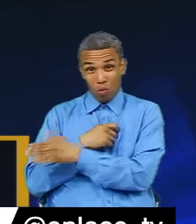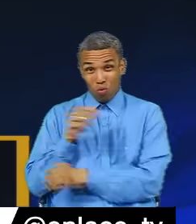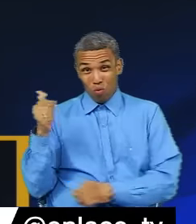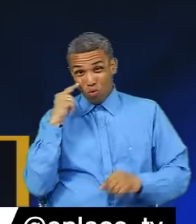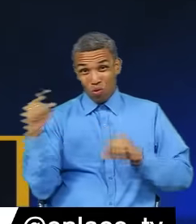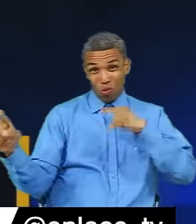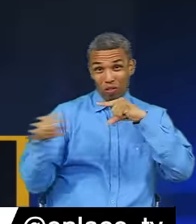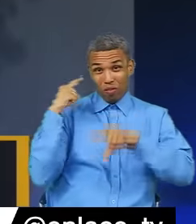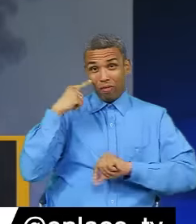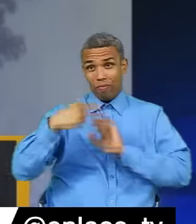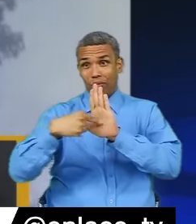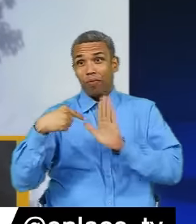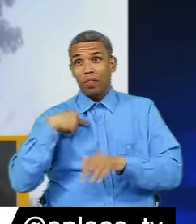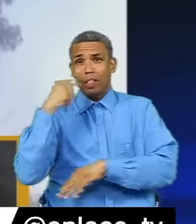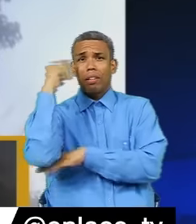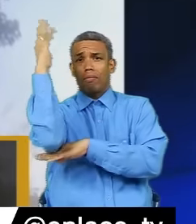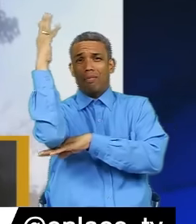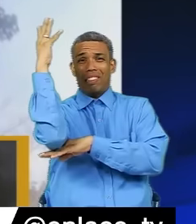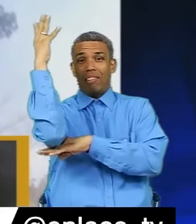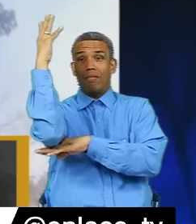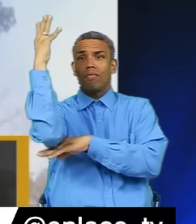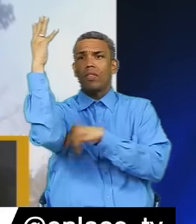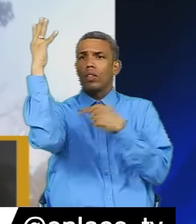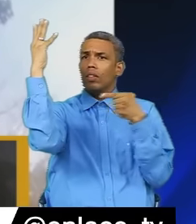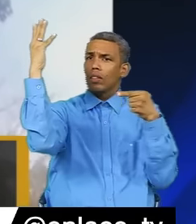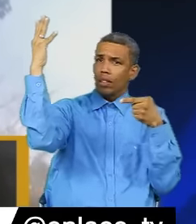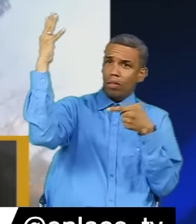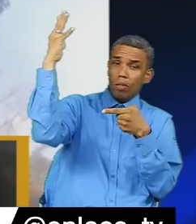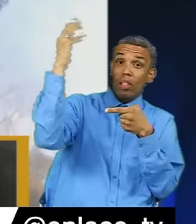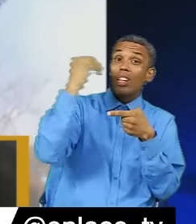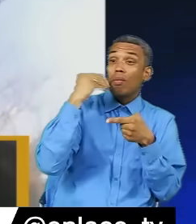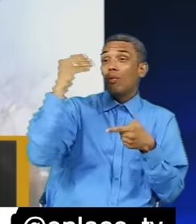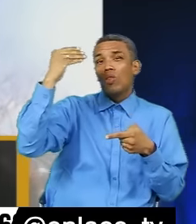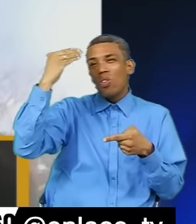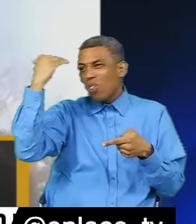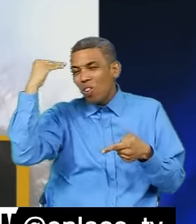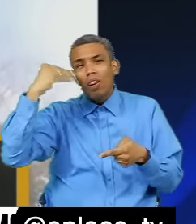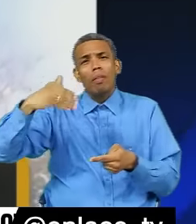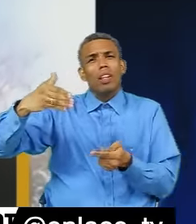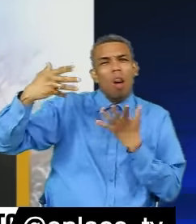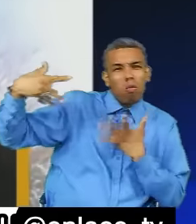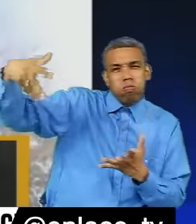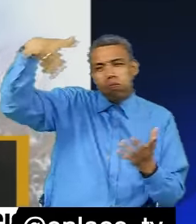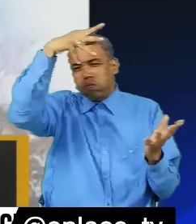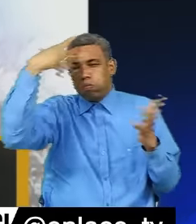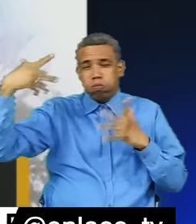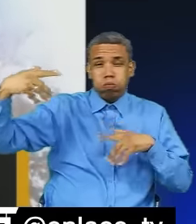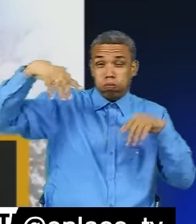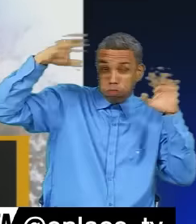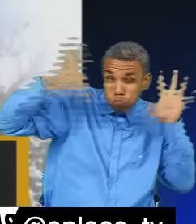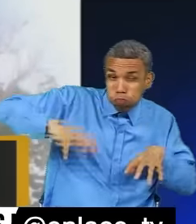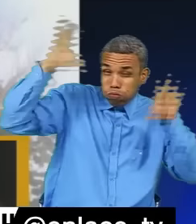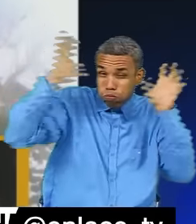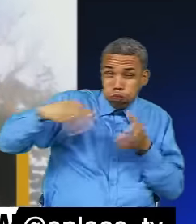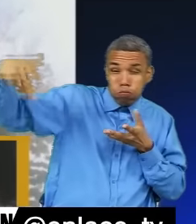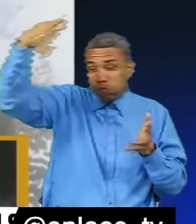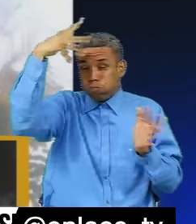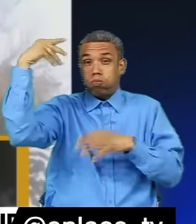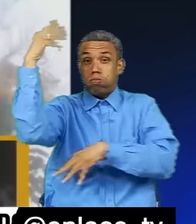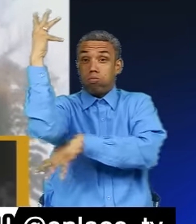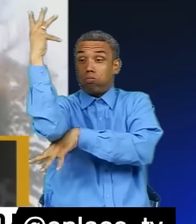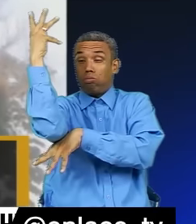que está a borde de terreno. Asegura el reportero que los días de viento y lluvia representa un peligro para las casas de alrededor, puesto que el árbol está